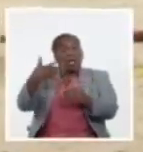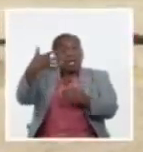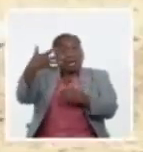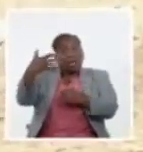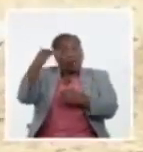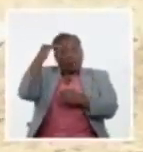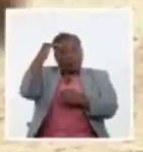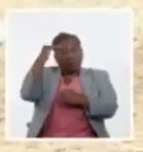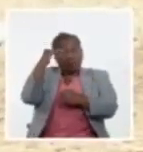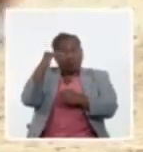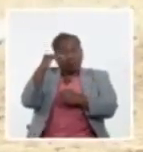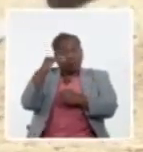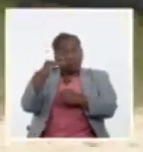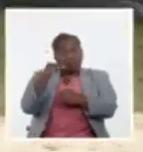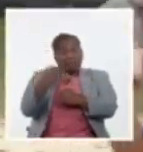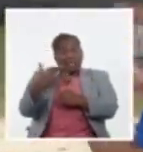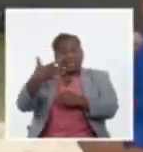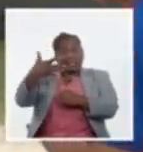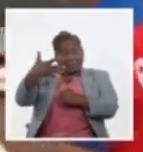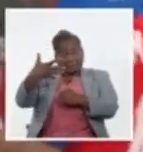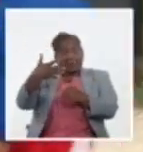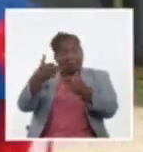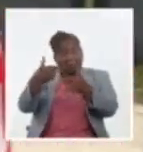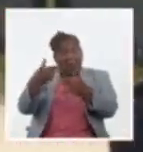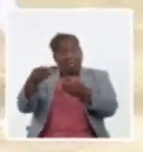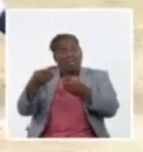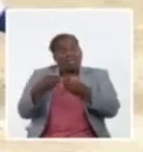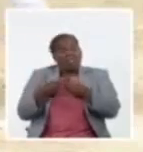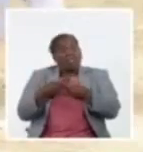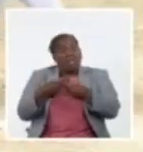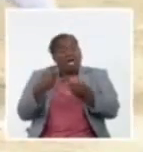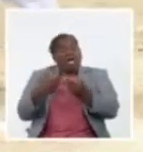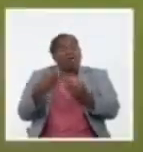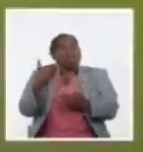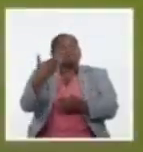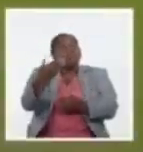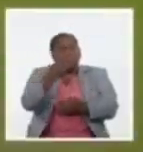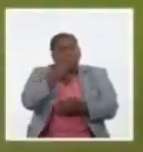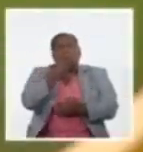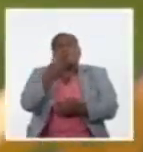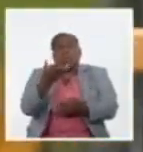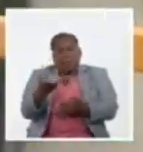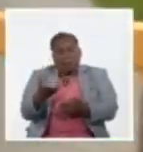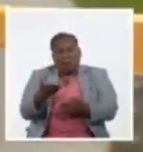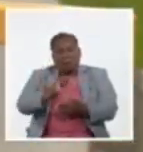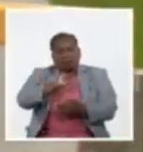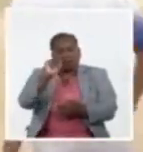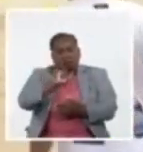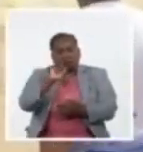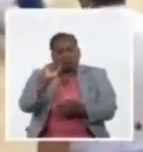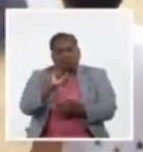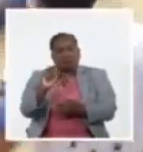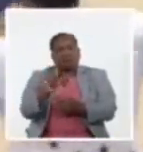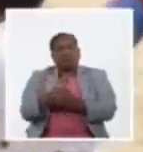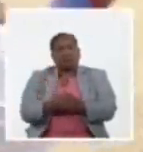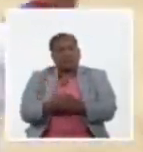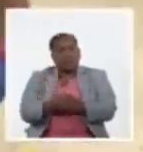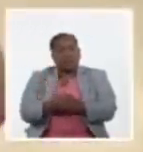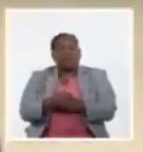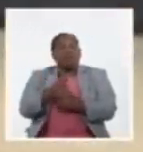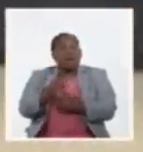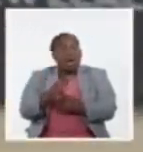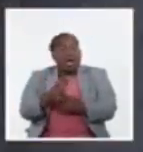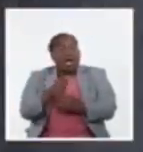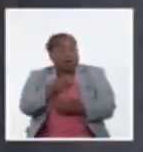nuestro equipo. Creo que nos da como una esperanza, ¿no?, de que podemos más. ¿Les queda el sabor de que pudieron, como usted